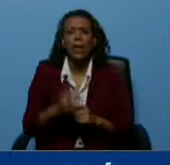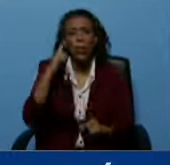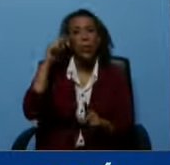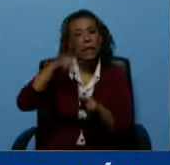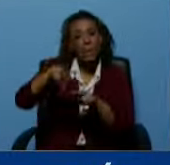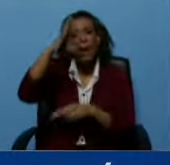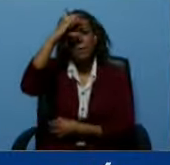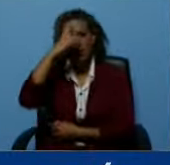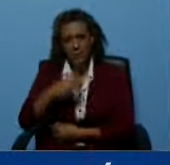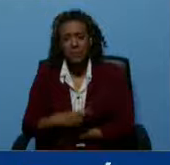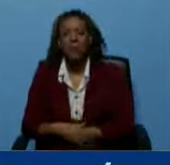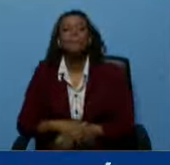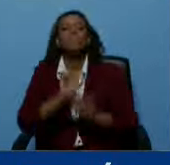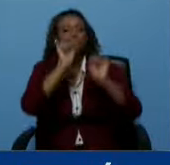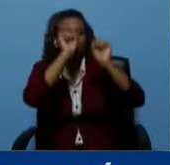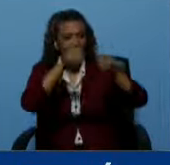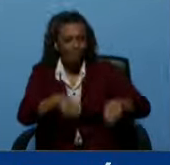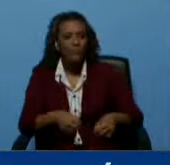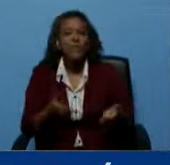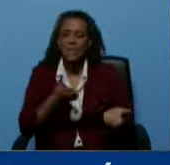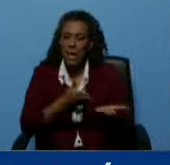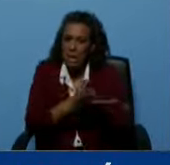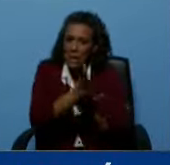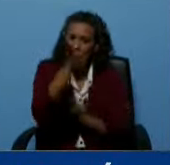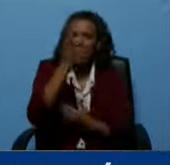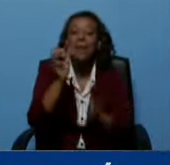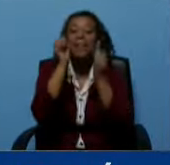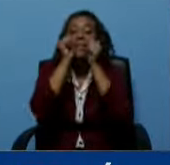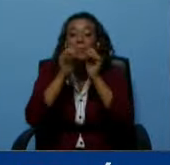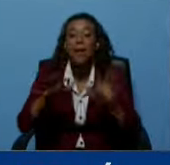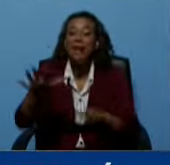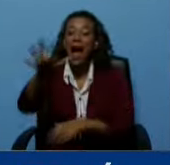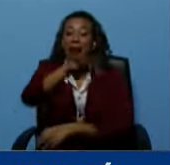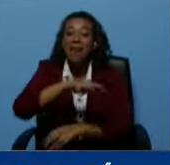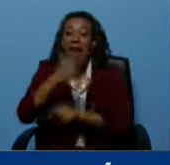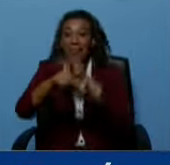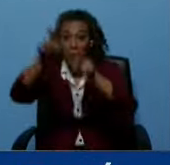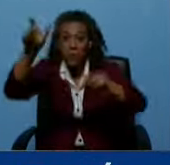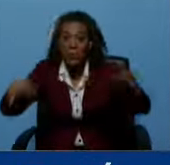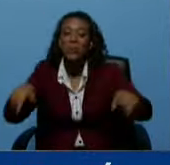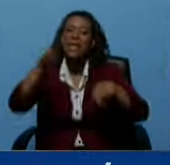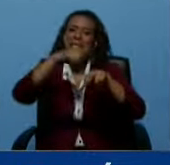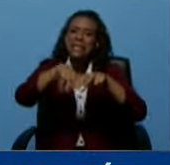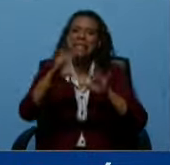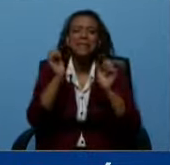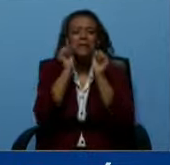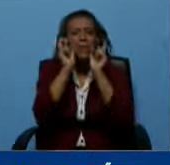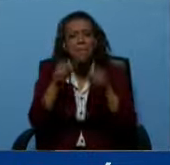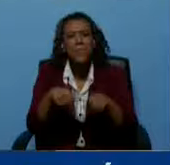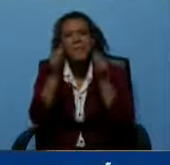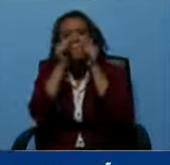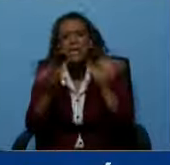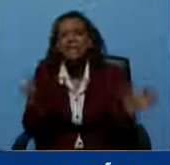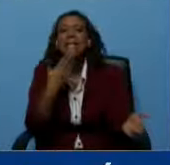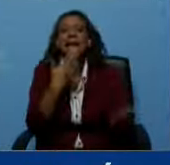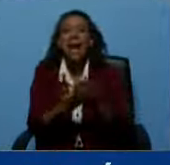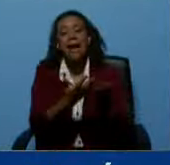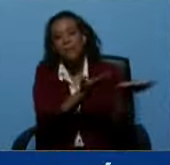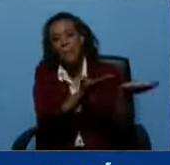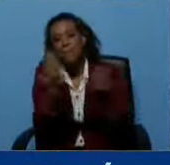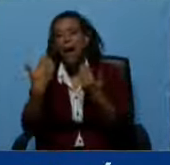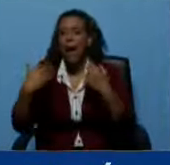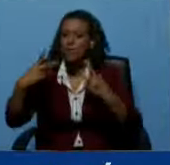pacientes con discapacidad. Así es. Sí, seguiremos adelante. Seguiremos adelante. Que Dios me las bendiga a las tres. Y a esta niña hermosa, Miranda. Gracias. Seguimos